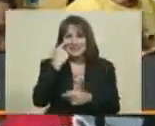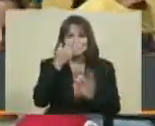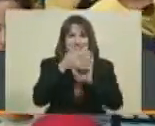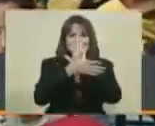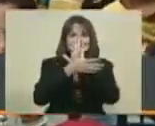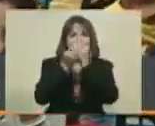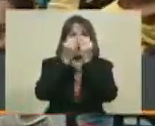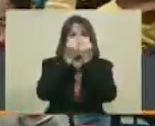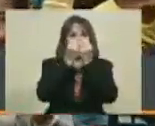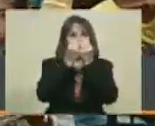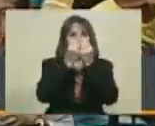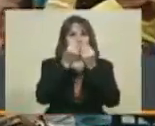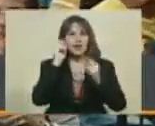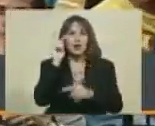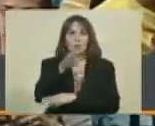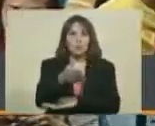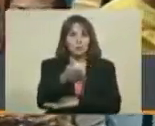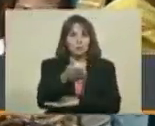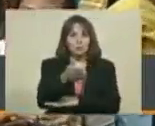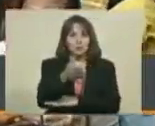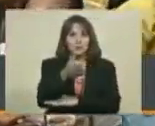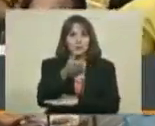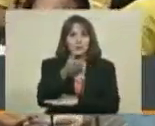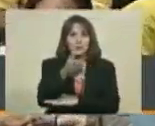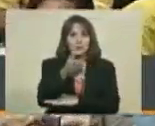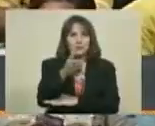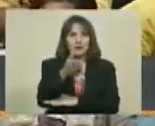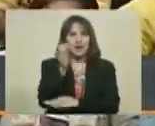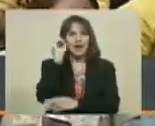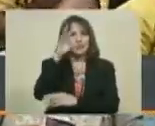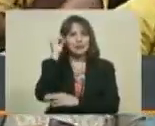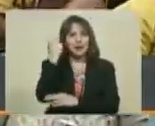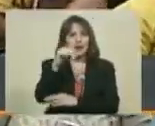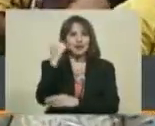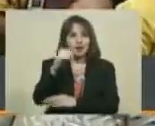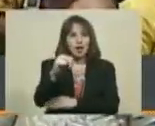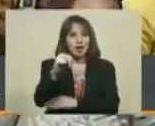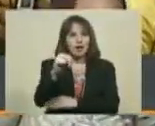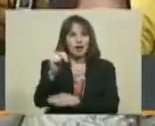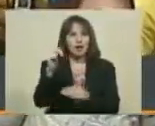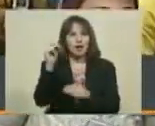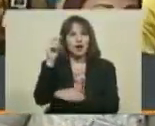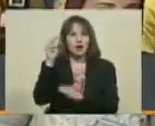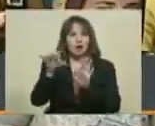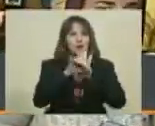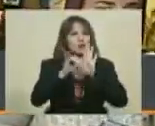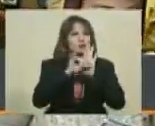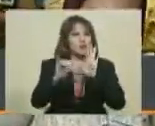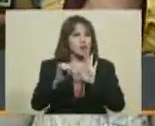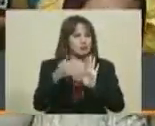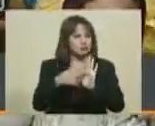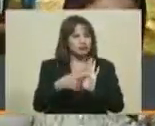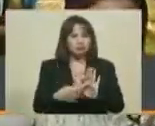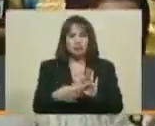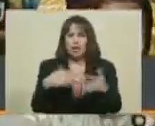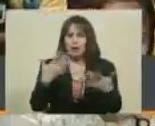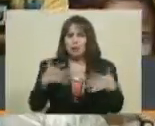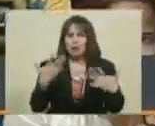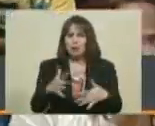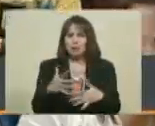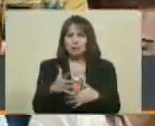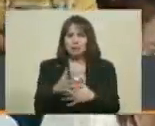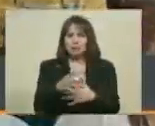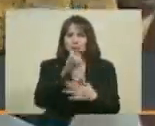Desde que fui a la Asamblea Nacional Constituyente hace 10 días, más o menos, hace 2 semanas,